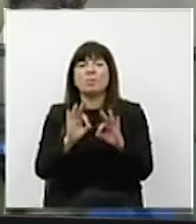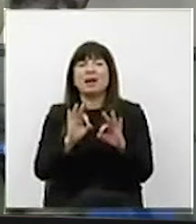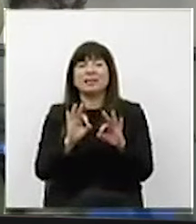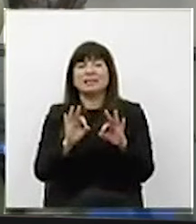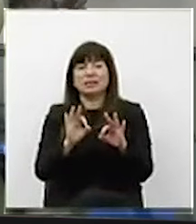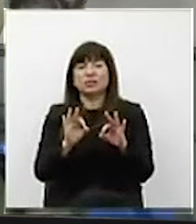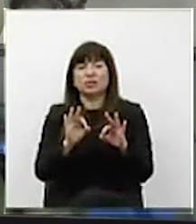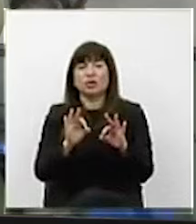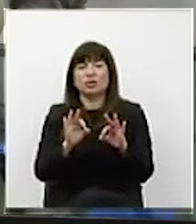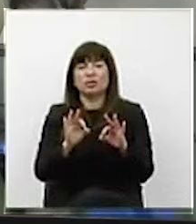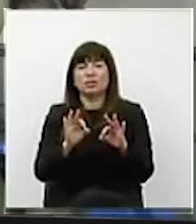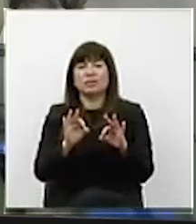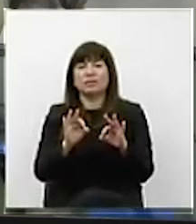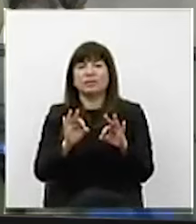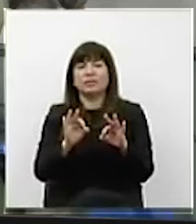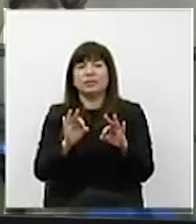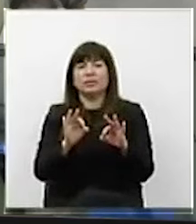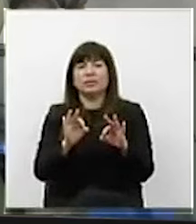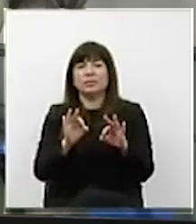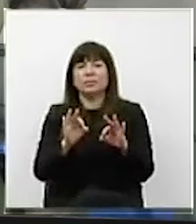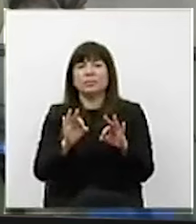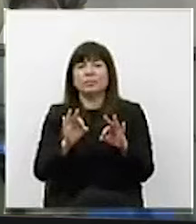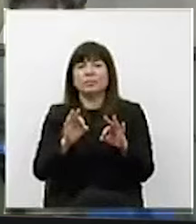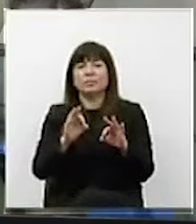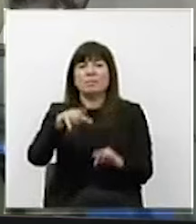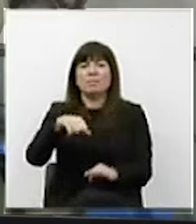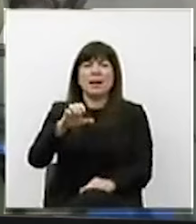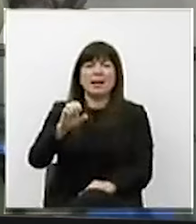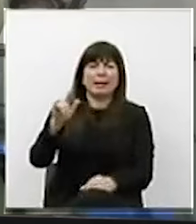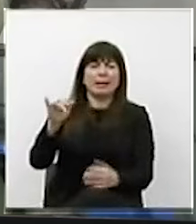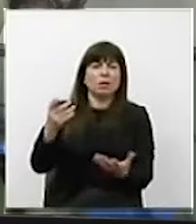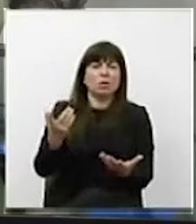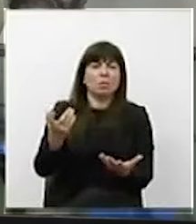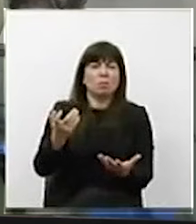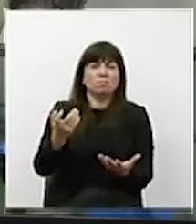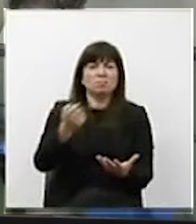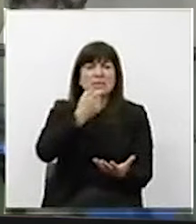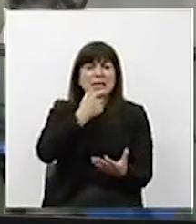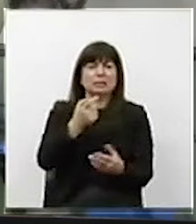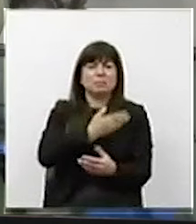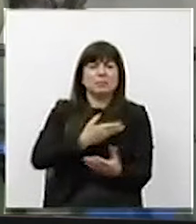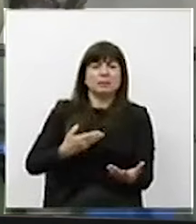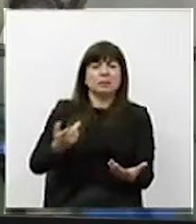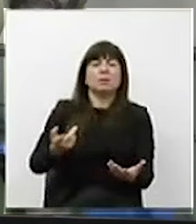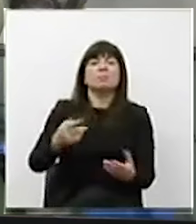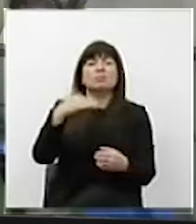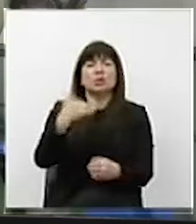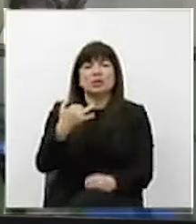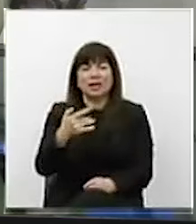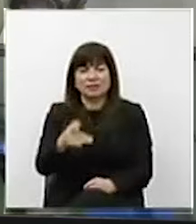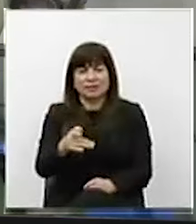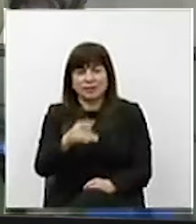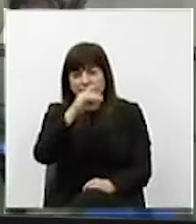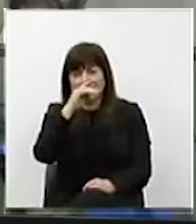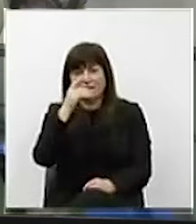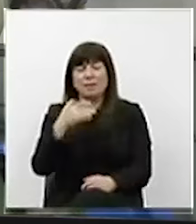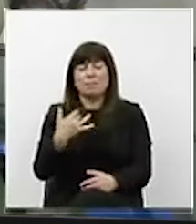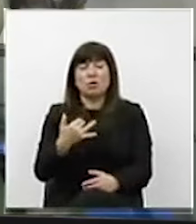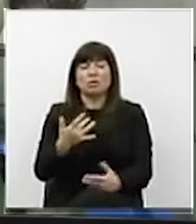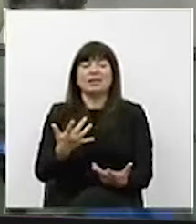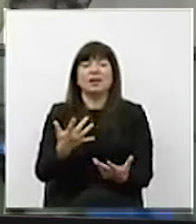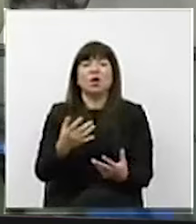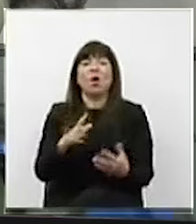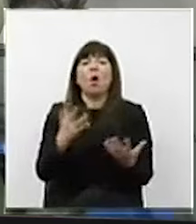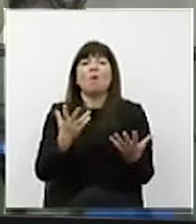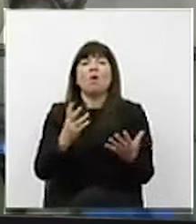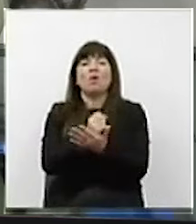normalización iba a ser más del tipo Merkel o del tipo Trump, en fin. Yo creo que ese es un tema relevante también porque cómo salgamos de este valle que va a ser la